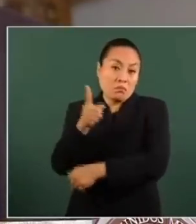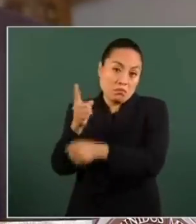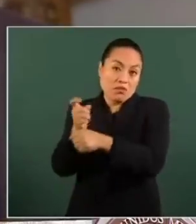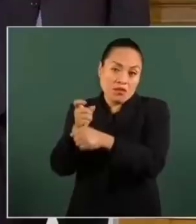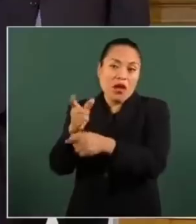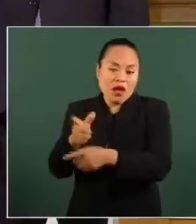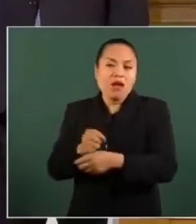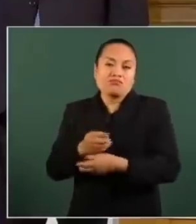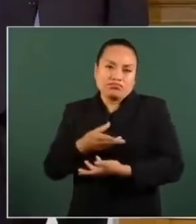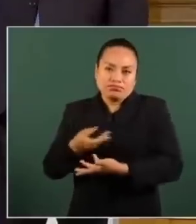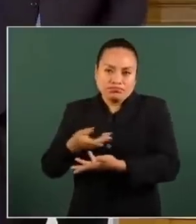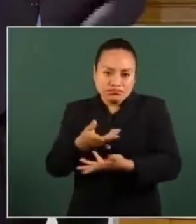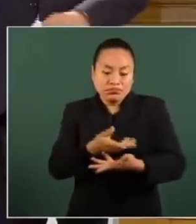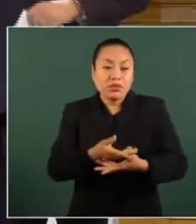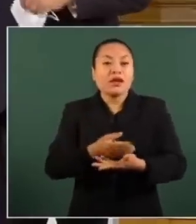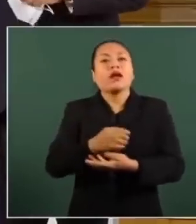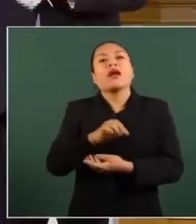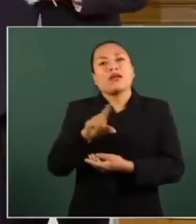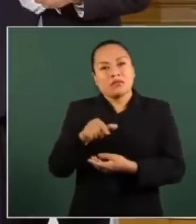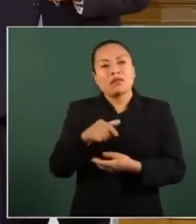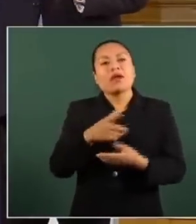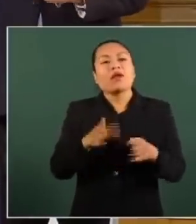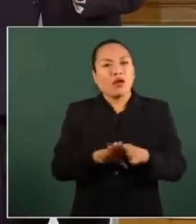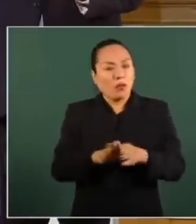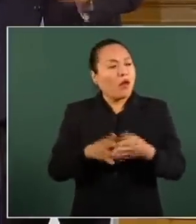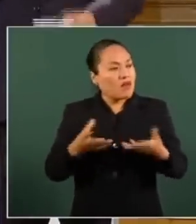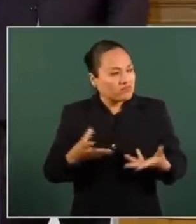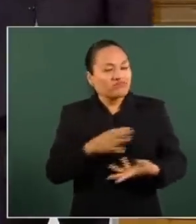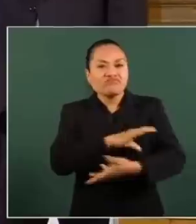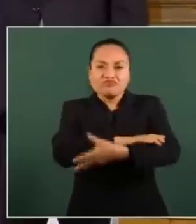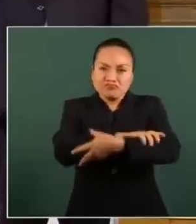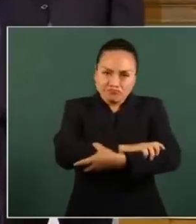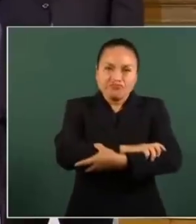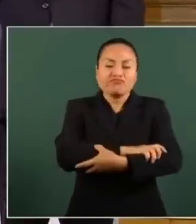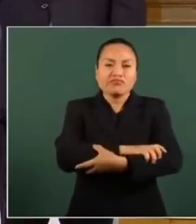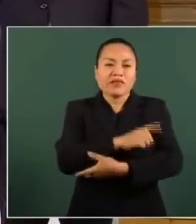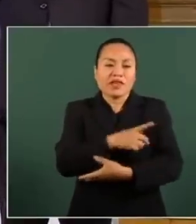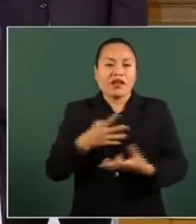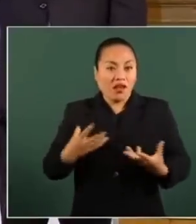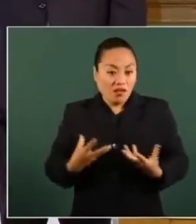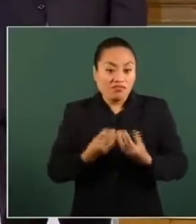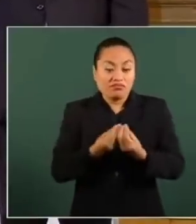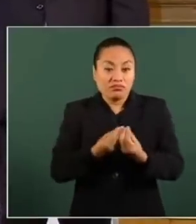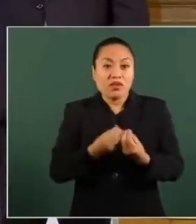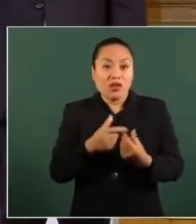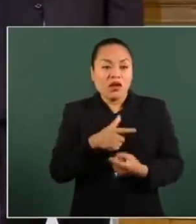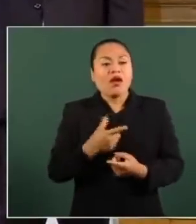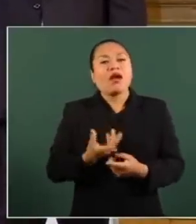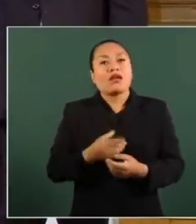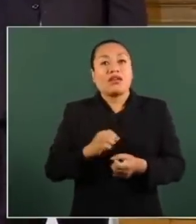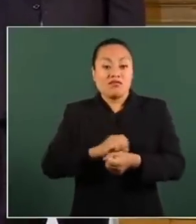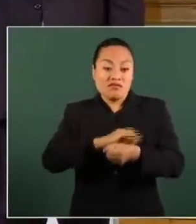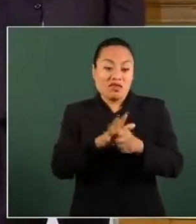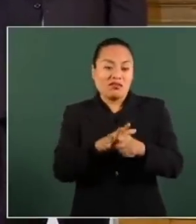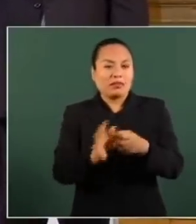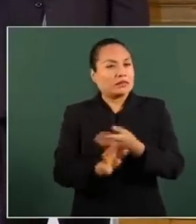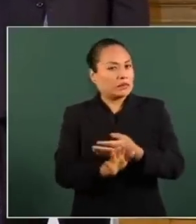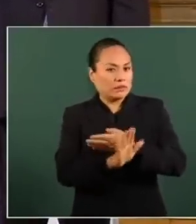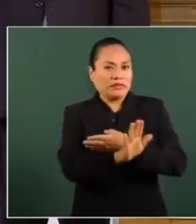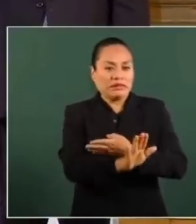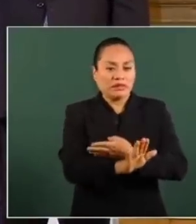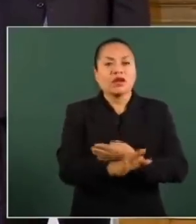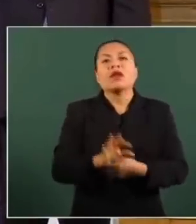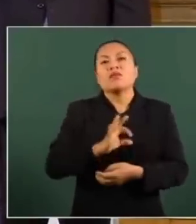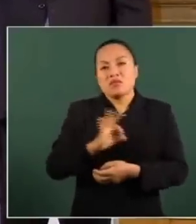compartir y que estamos haciendo frente en conjunto y queremos hacerlo así a esta pandemia. Por eso se autorizó